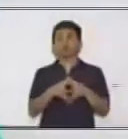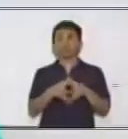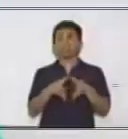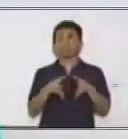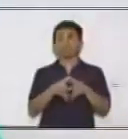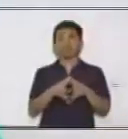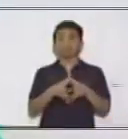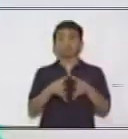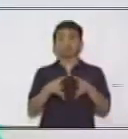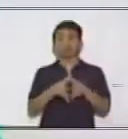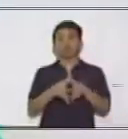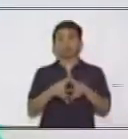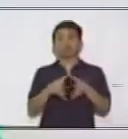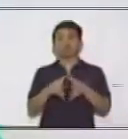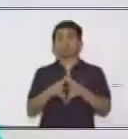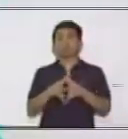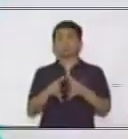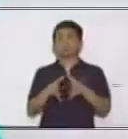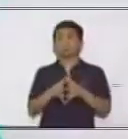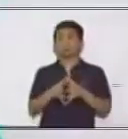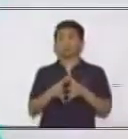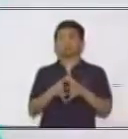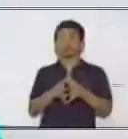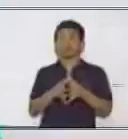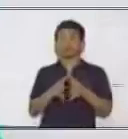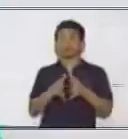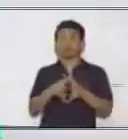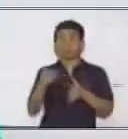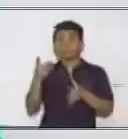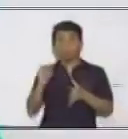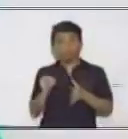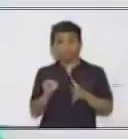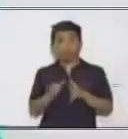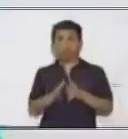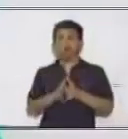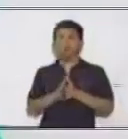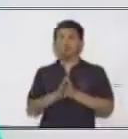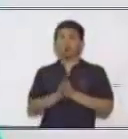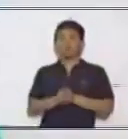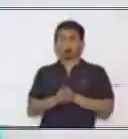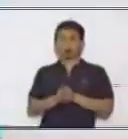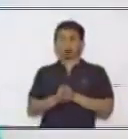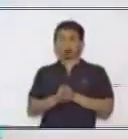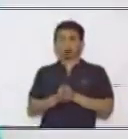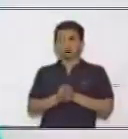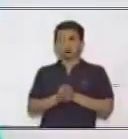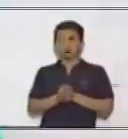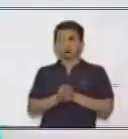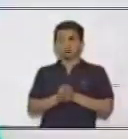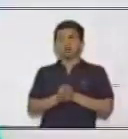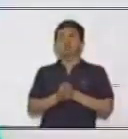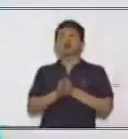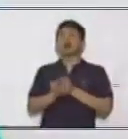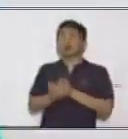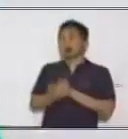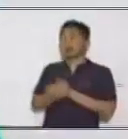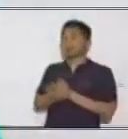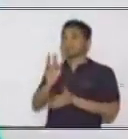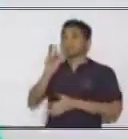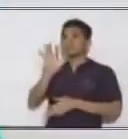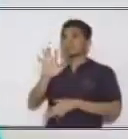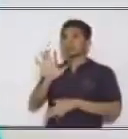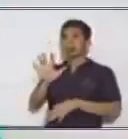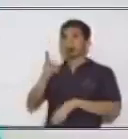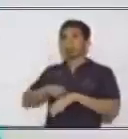estamos aplaudiendo, y otra vez, 1, 2, 3, 4, 5, hasta llegar a 20. Luego,